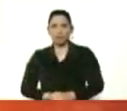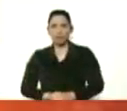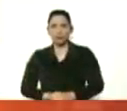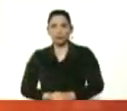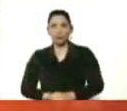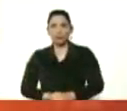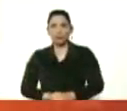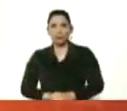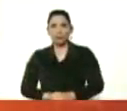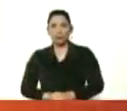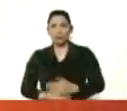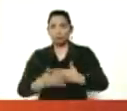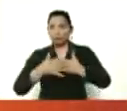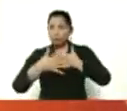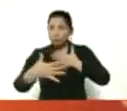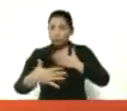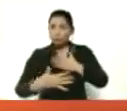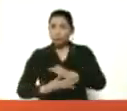Que pica y se extiende.